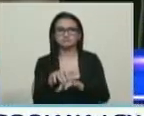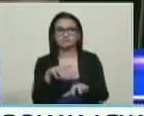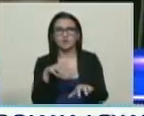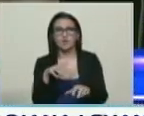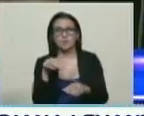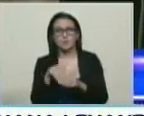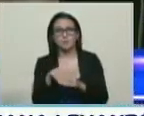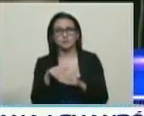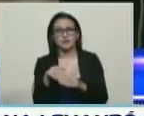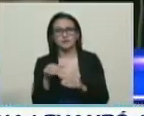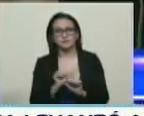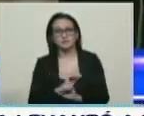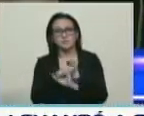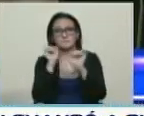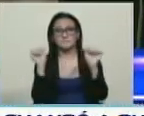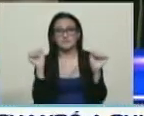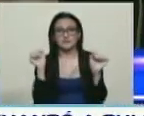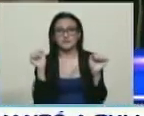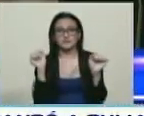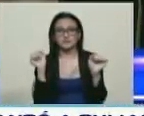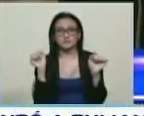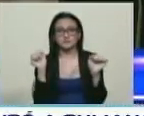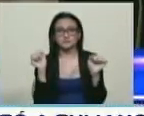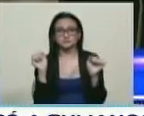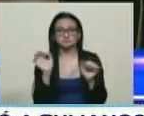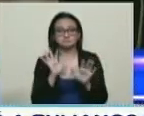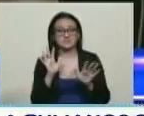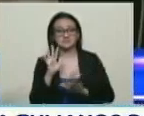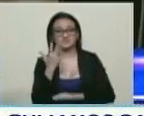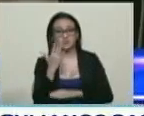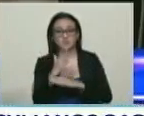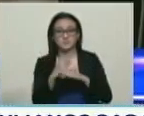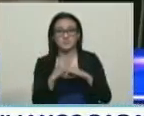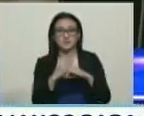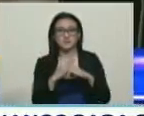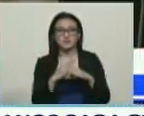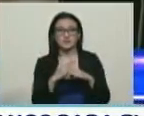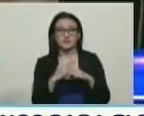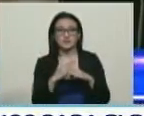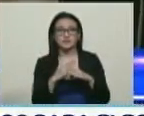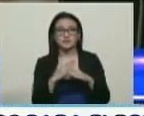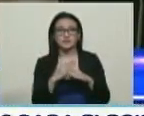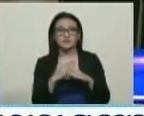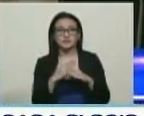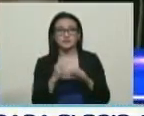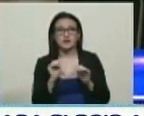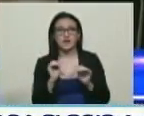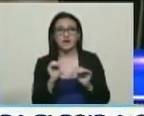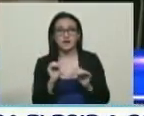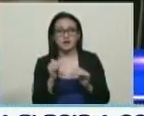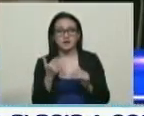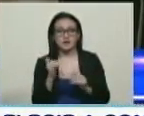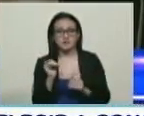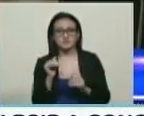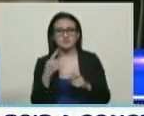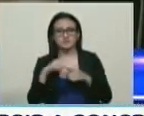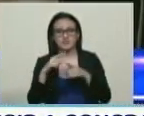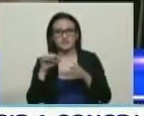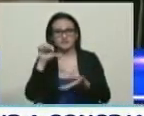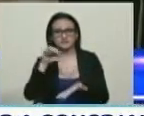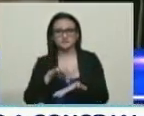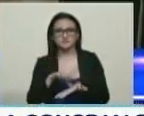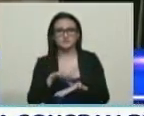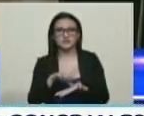desde muy temprano en la mañana, ya de las 5:30 tenemos activado distintos centros